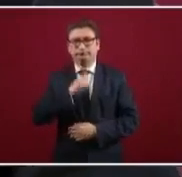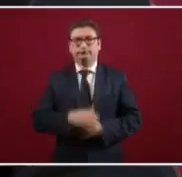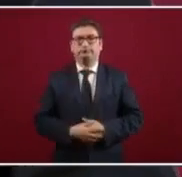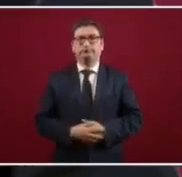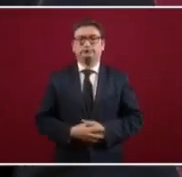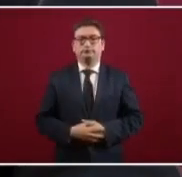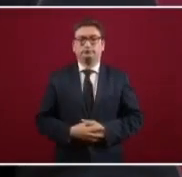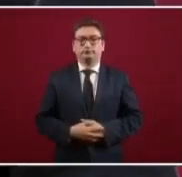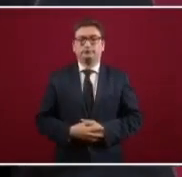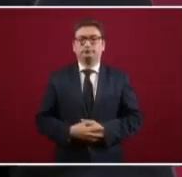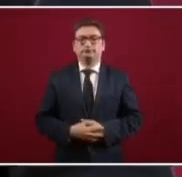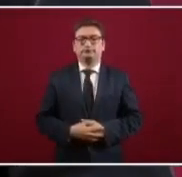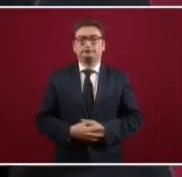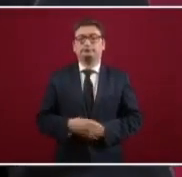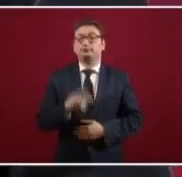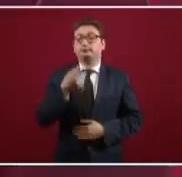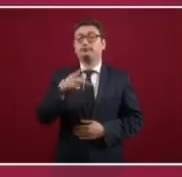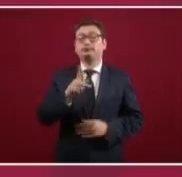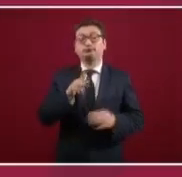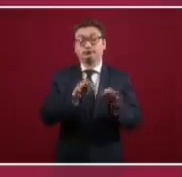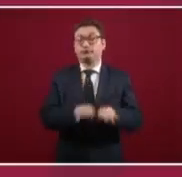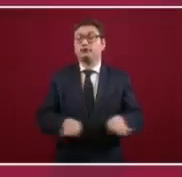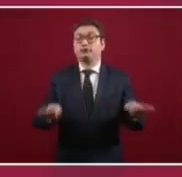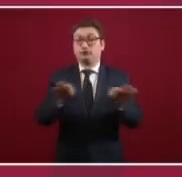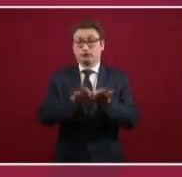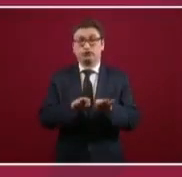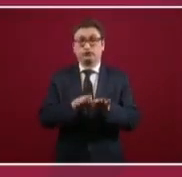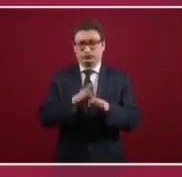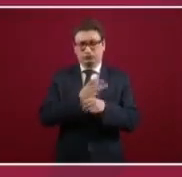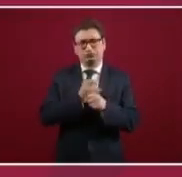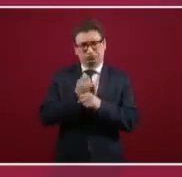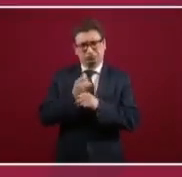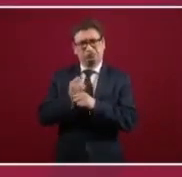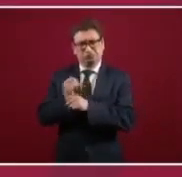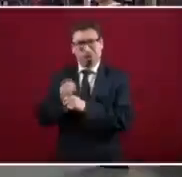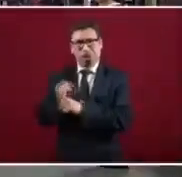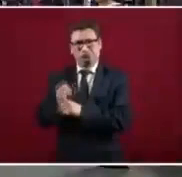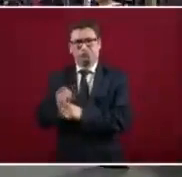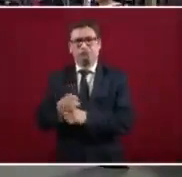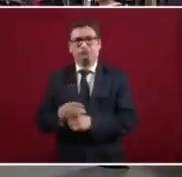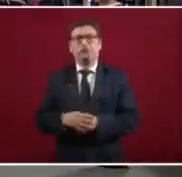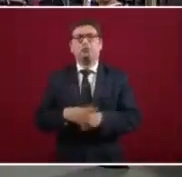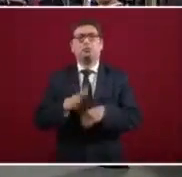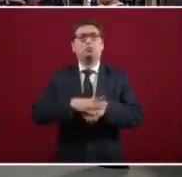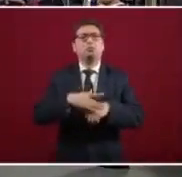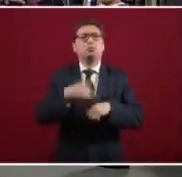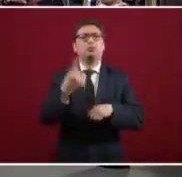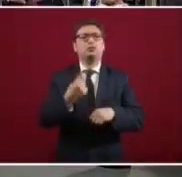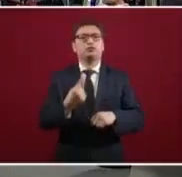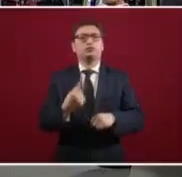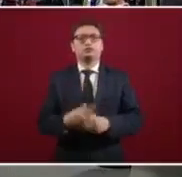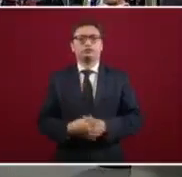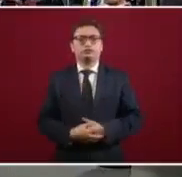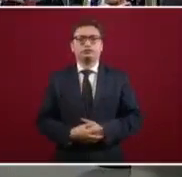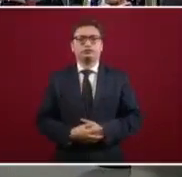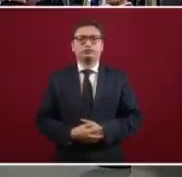pero es importante hacer la investigación por qué